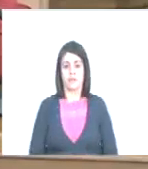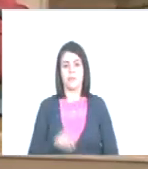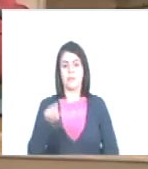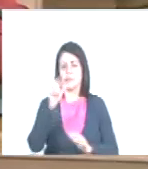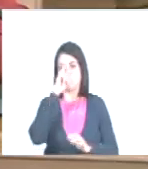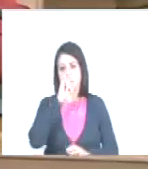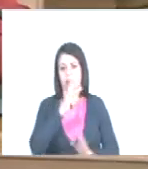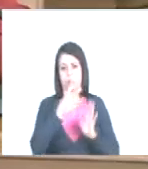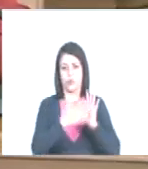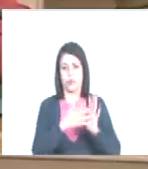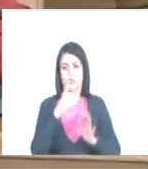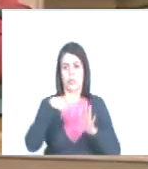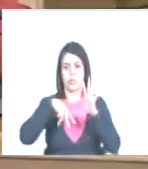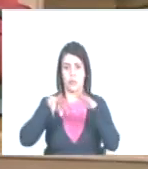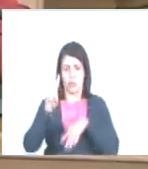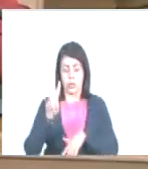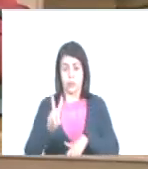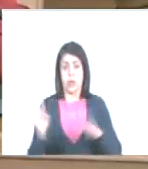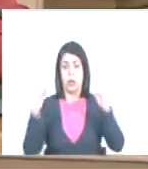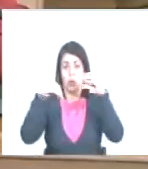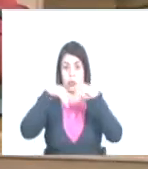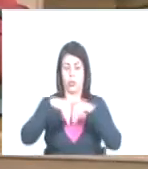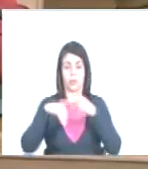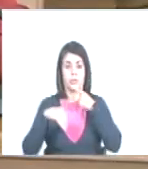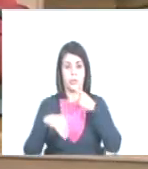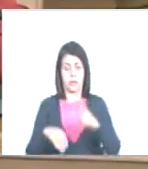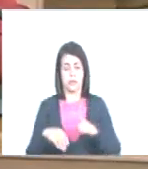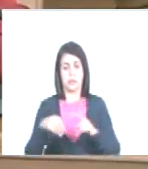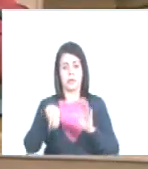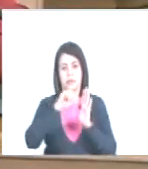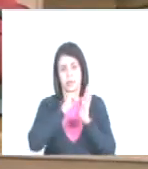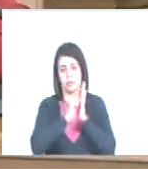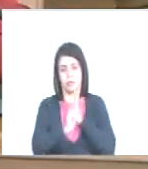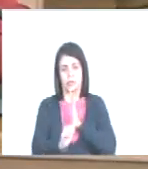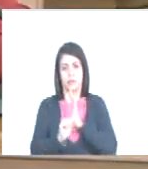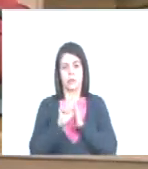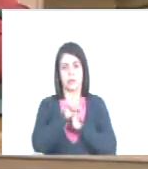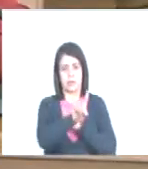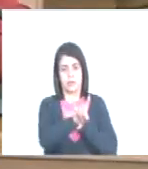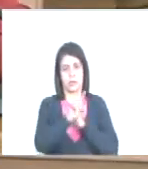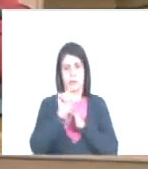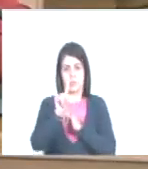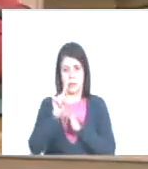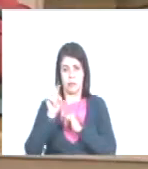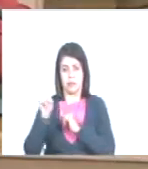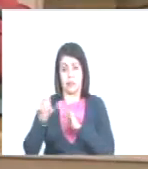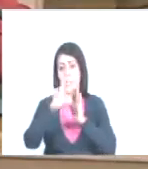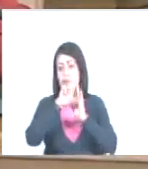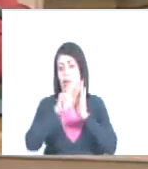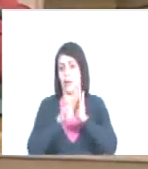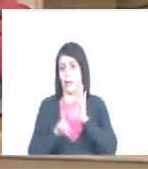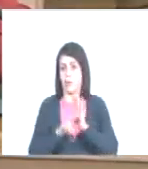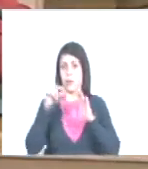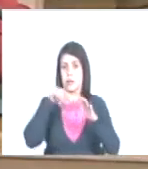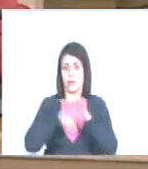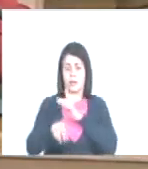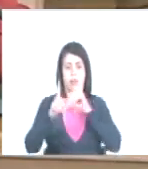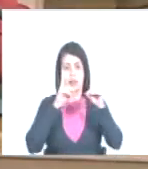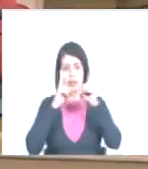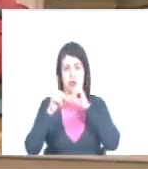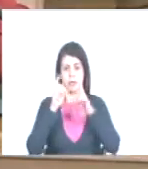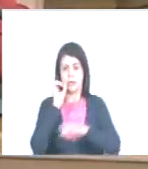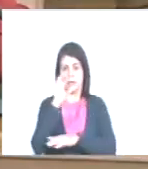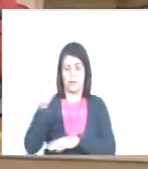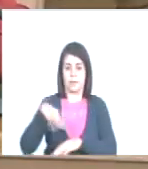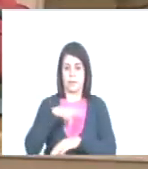el año 2012, de conformidad con lo establecido en el artículo 111 del Reglamento Interior y de Debates